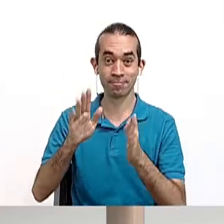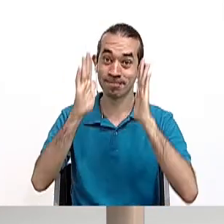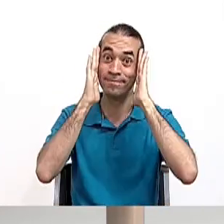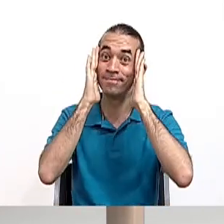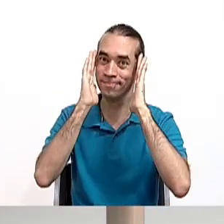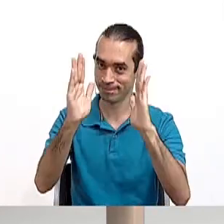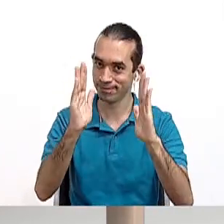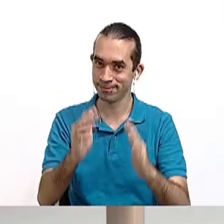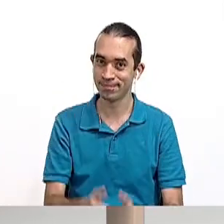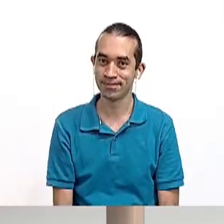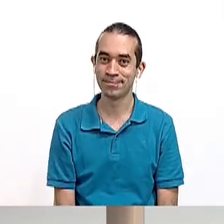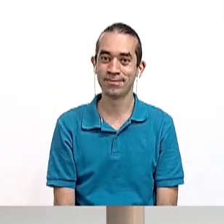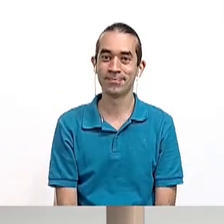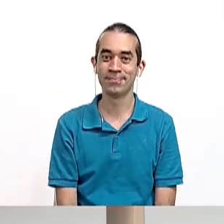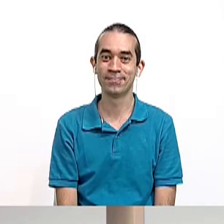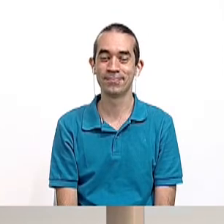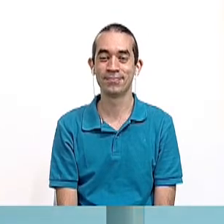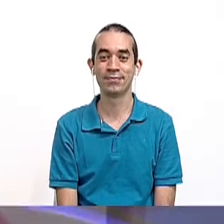atención.